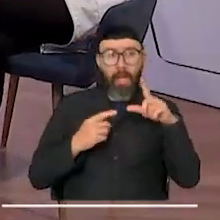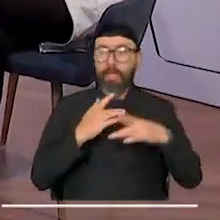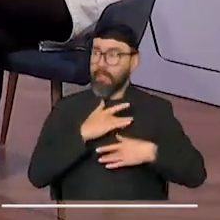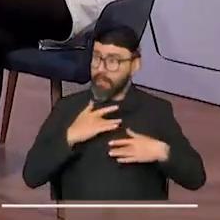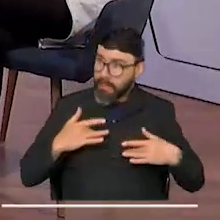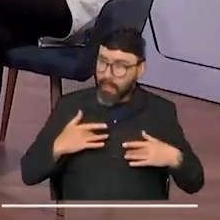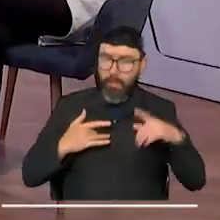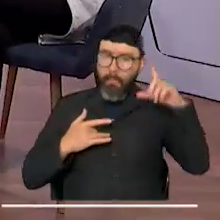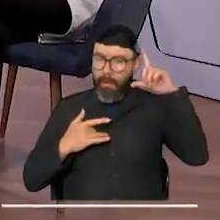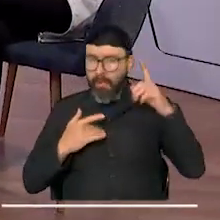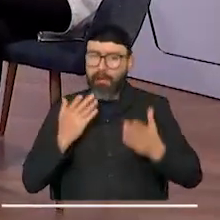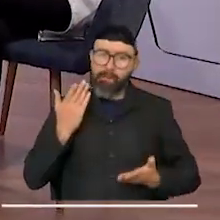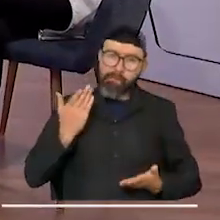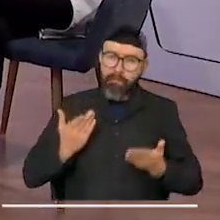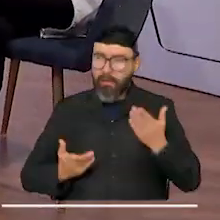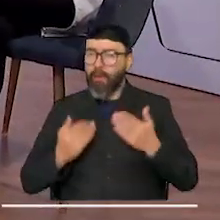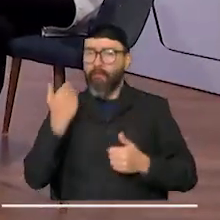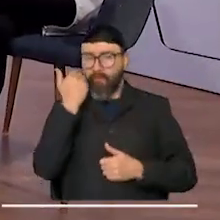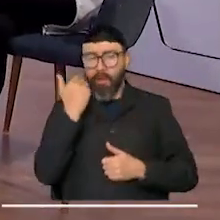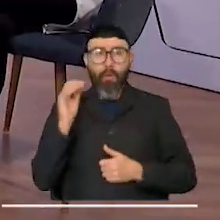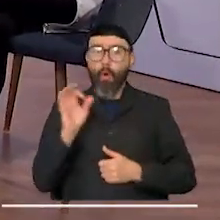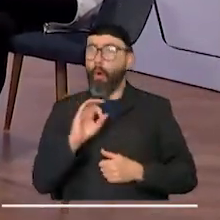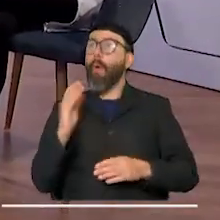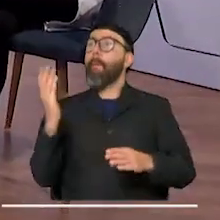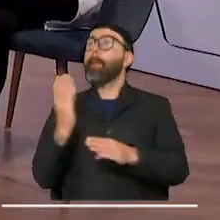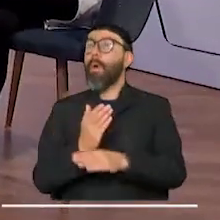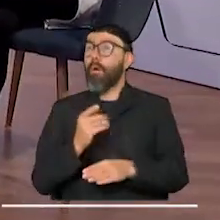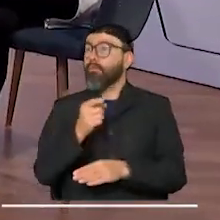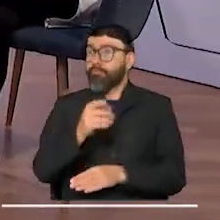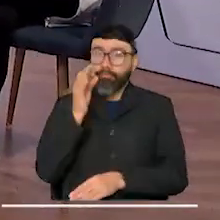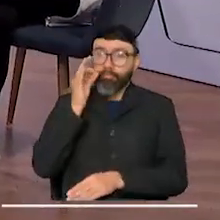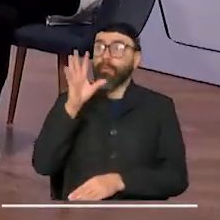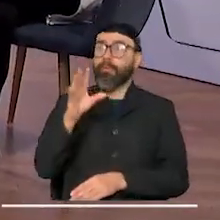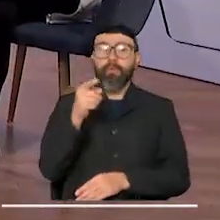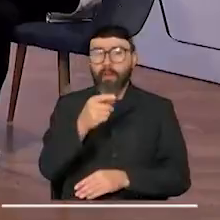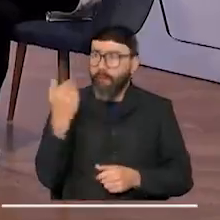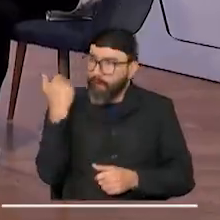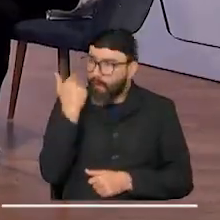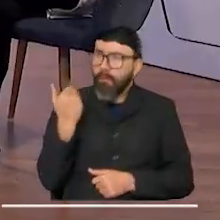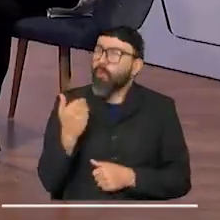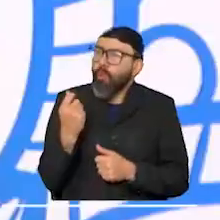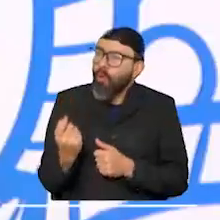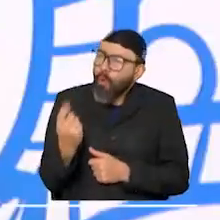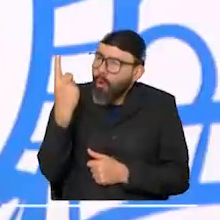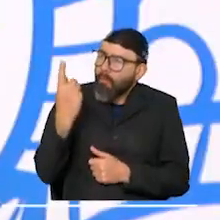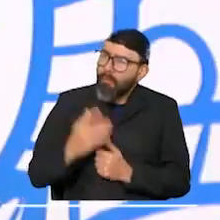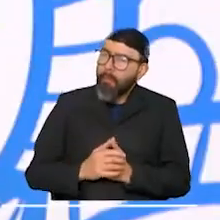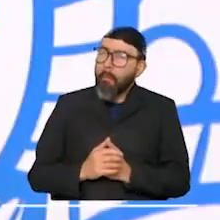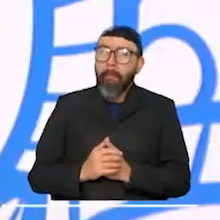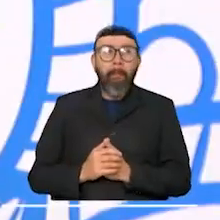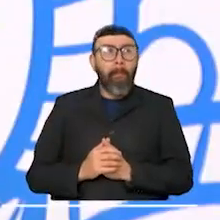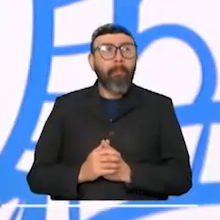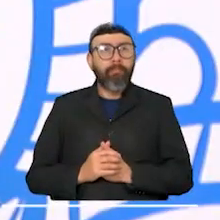está en desequilibrio hasta llegar a la problemática las enfermedades bueno